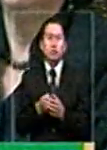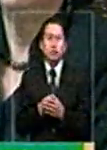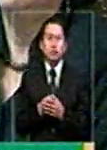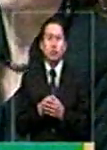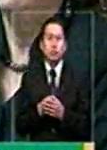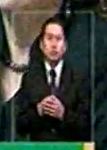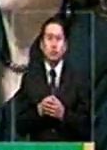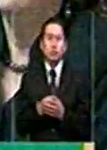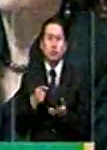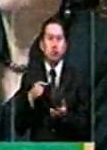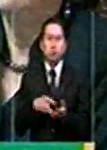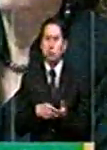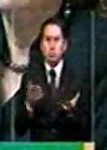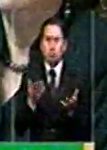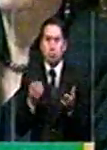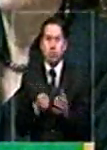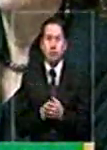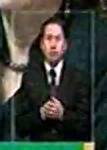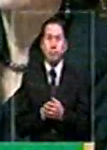Estamos hablando